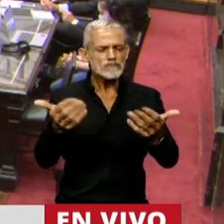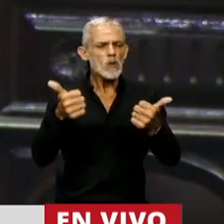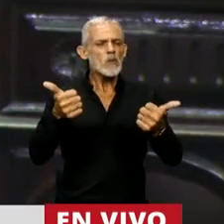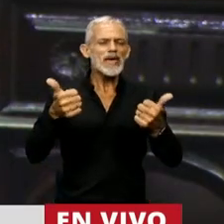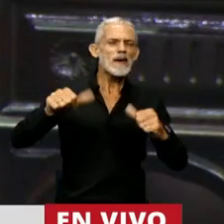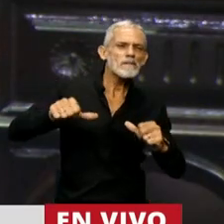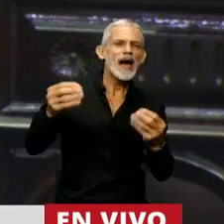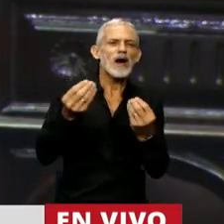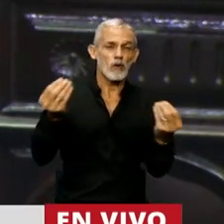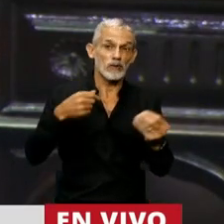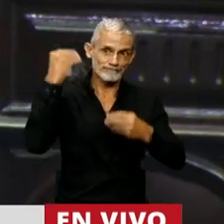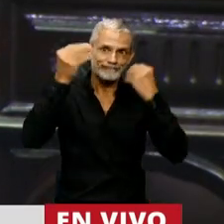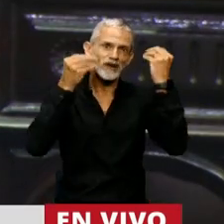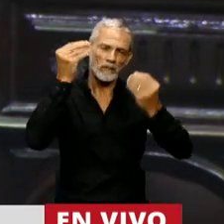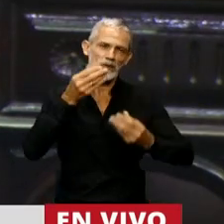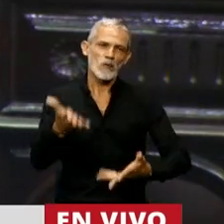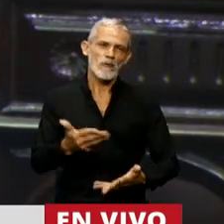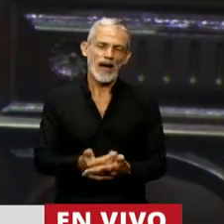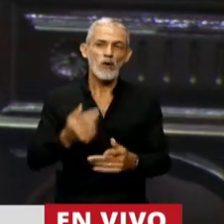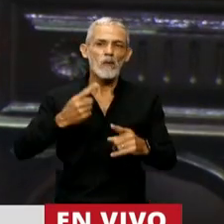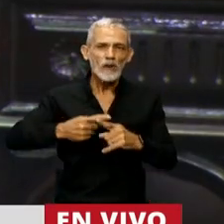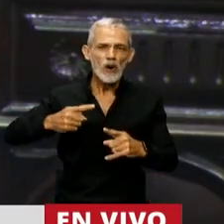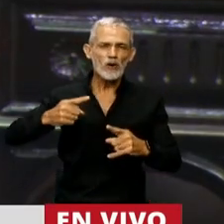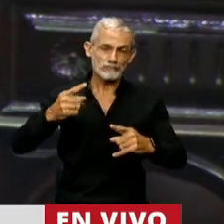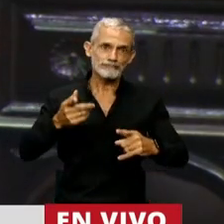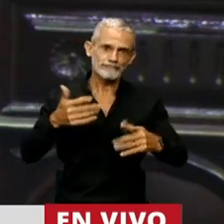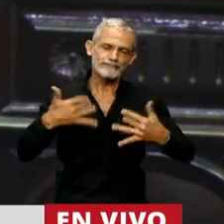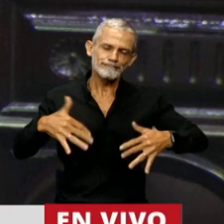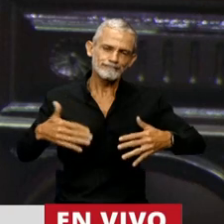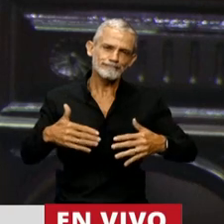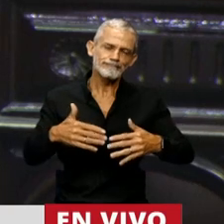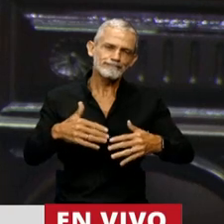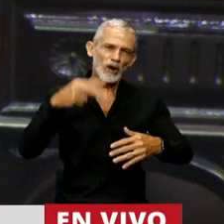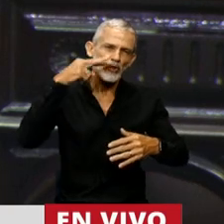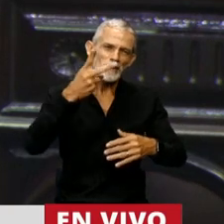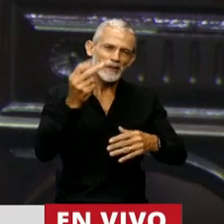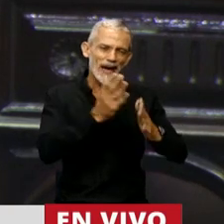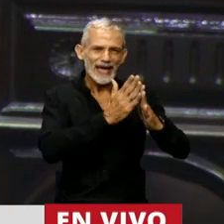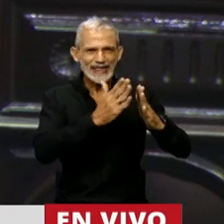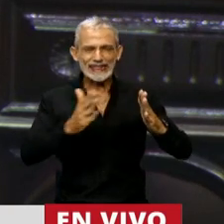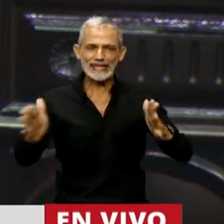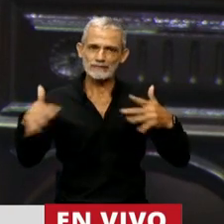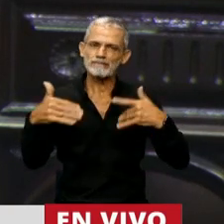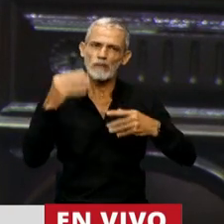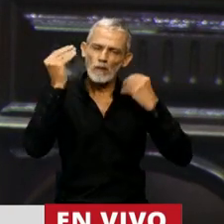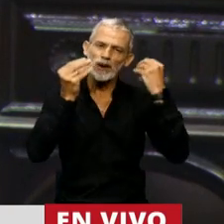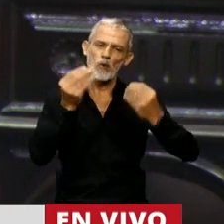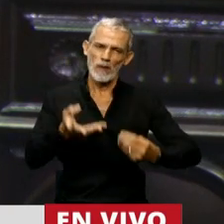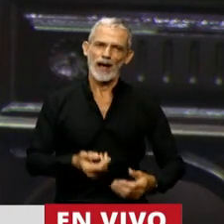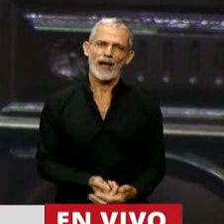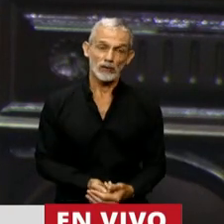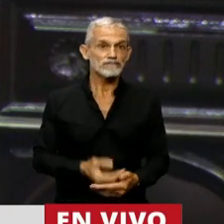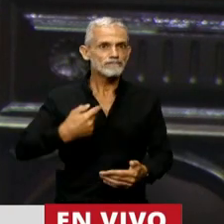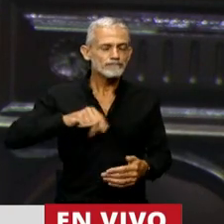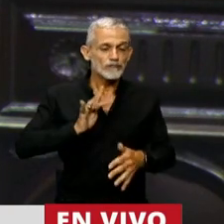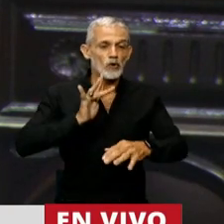no podemos dejar de estar preocupados por todo lo que vivimos los argentinos durante este 2020, donde